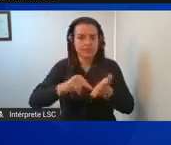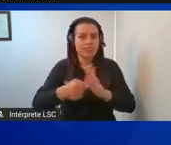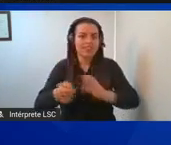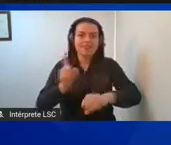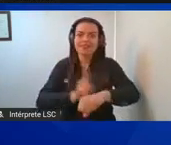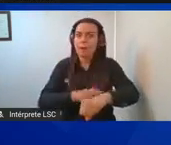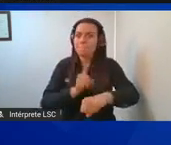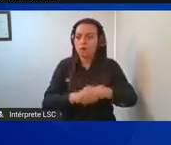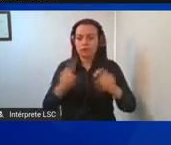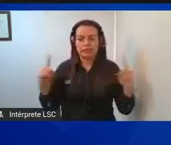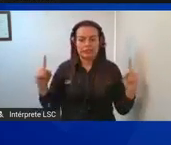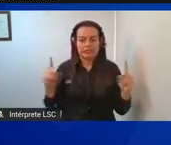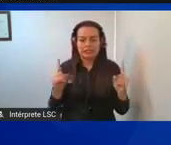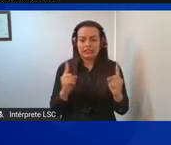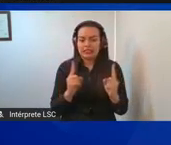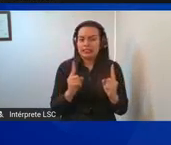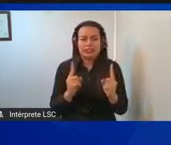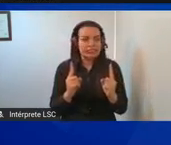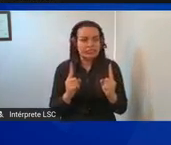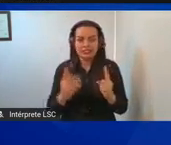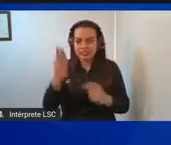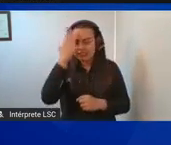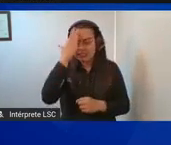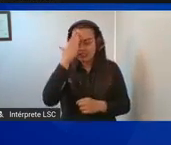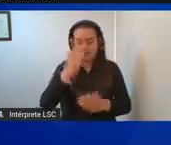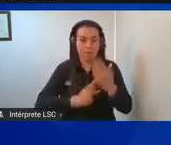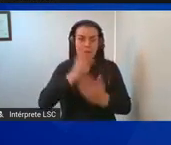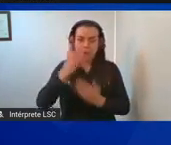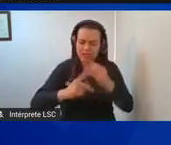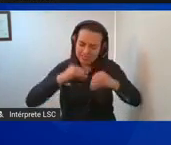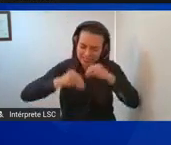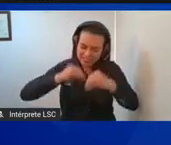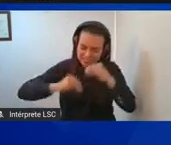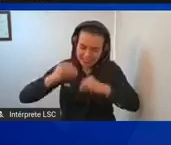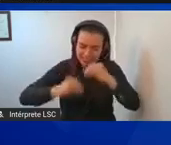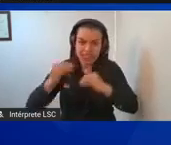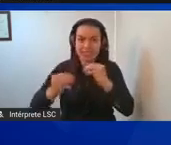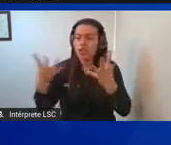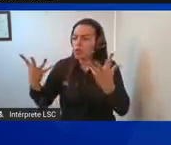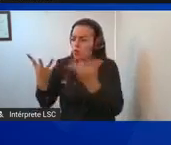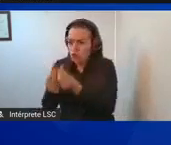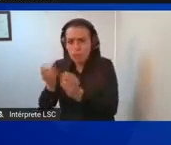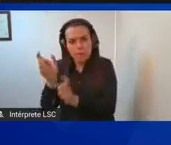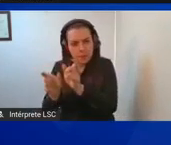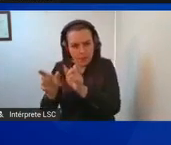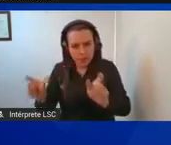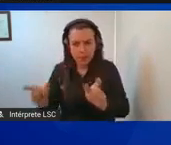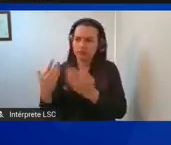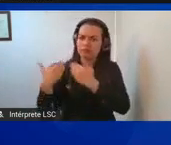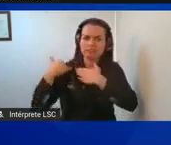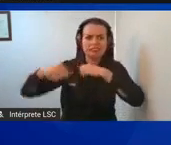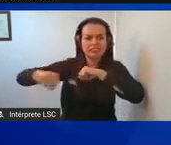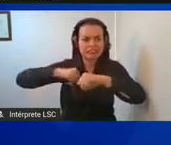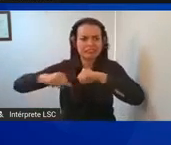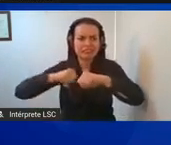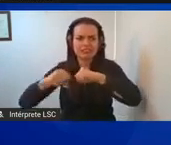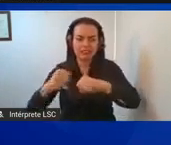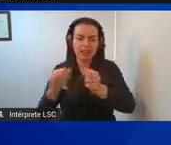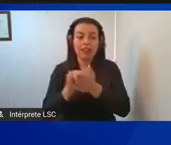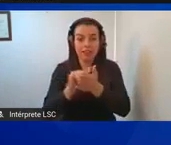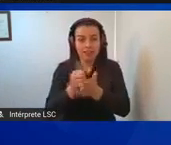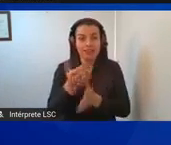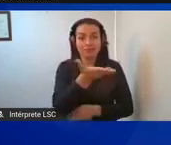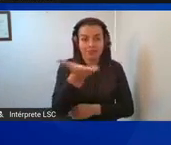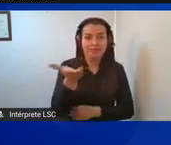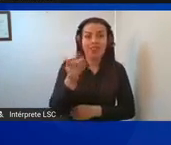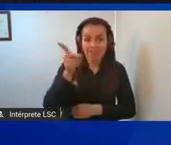casi agonizante de este proyecto de ley, en un equipo y en una gestión del partido, desde ustedes, liderado por ustedes,